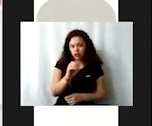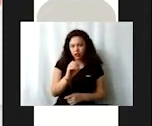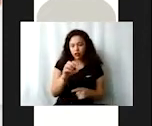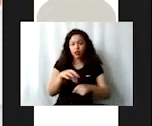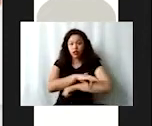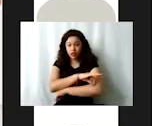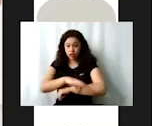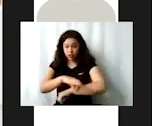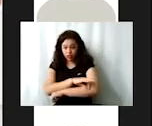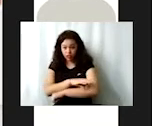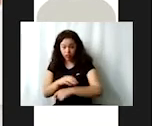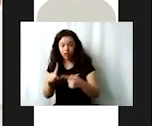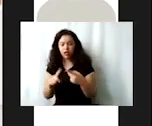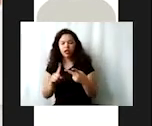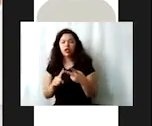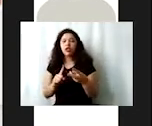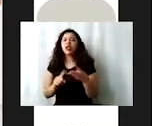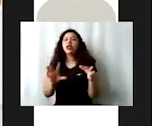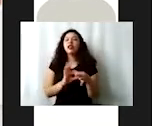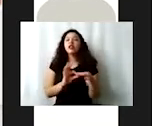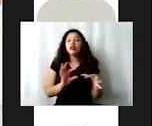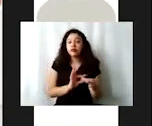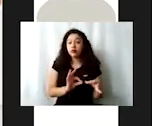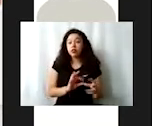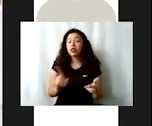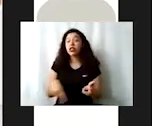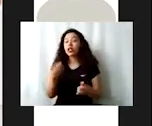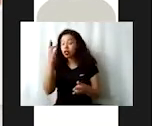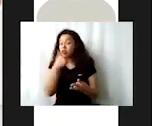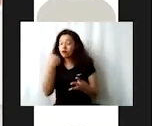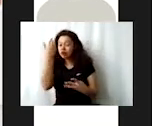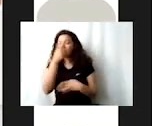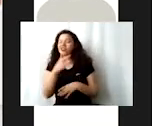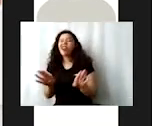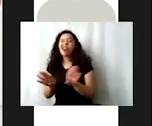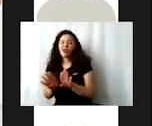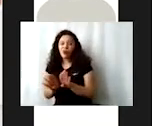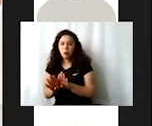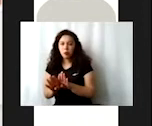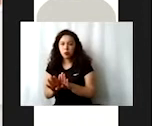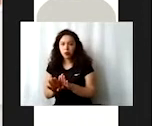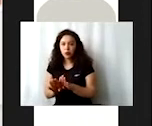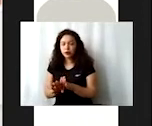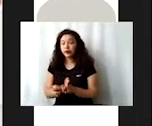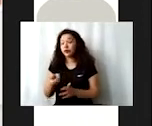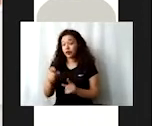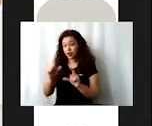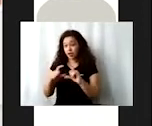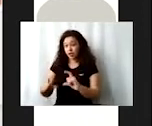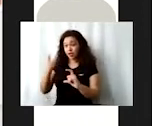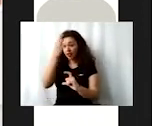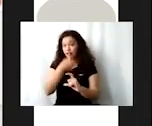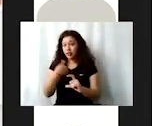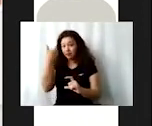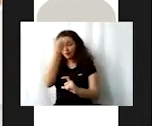la descripción del puesto y cómo se analiza todo ello. Obviamente, el análisis es lo que nos va a permitir a